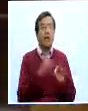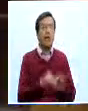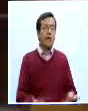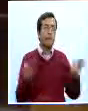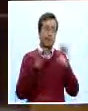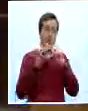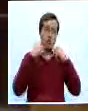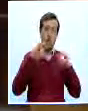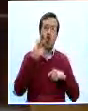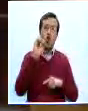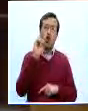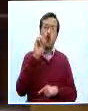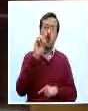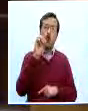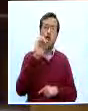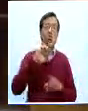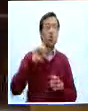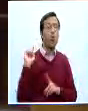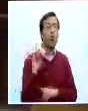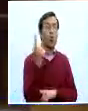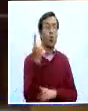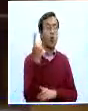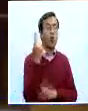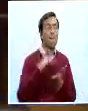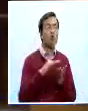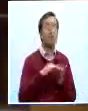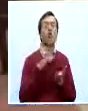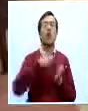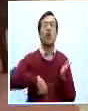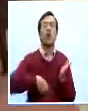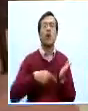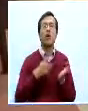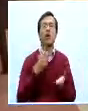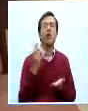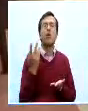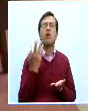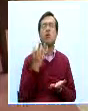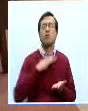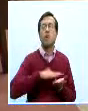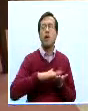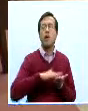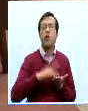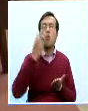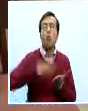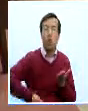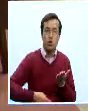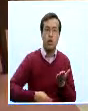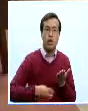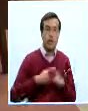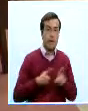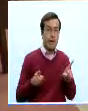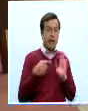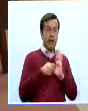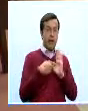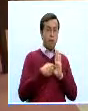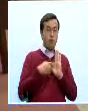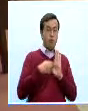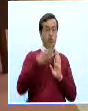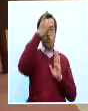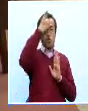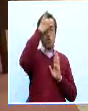lo condonación es solamente de intereses multas y recargos los impuestos tienen que pagar ser pagados en un 100% el estado no perdona